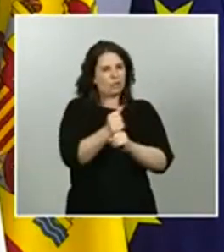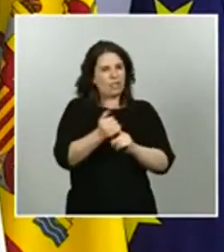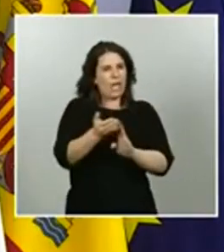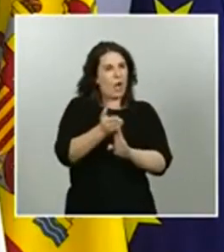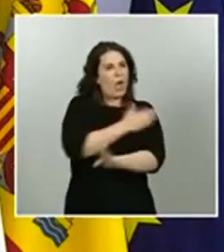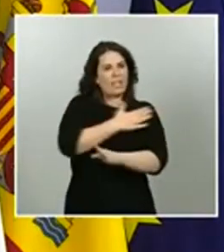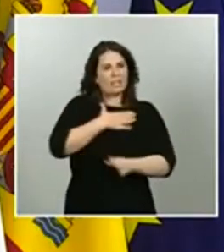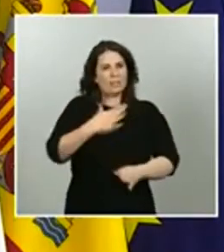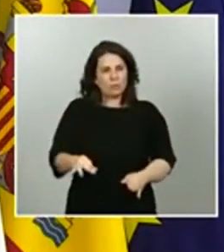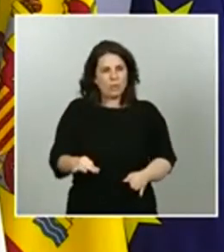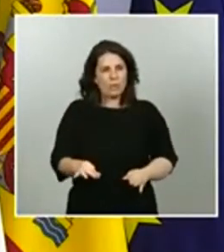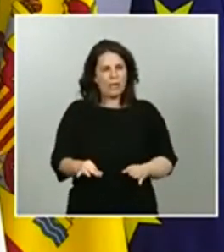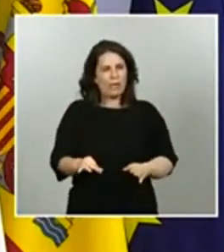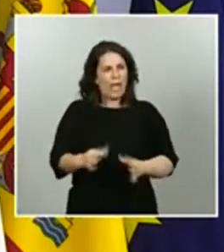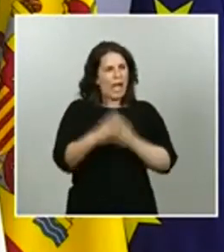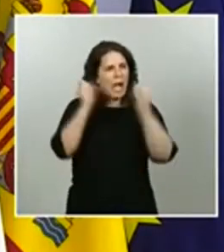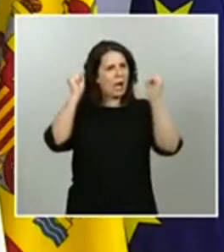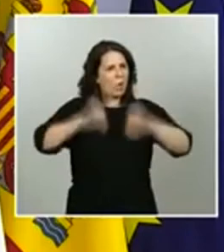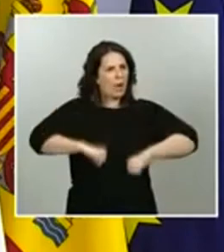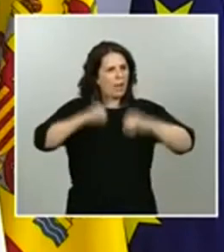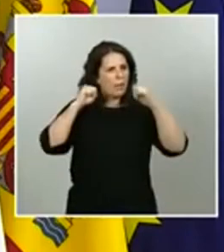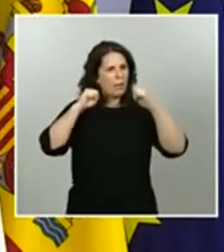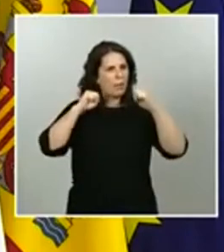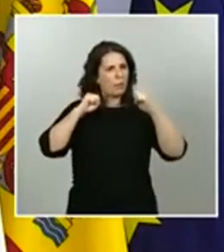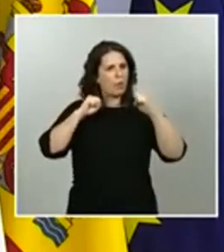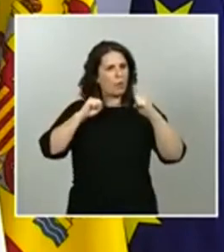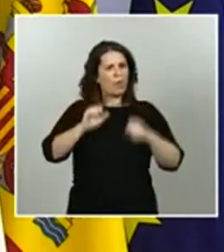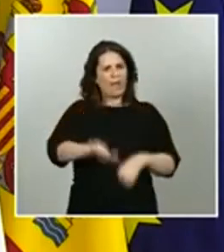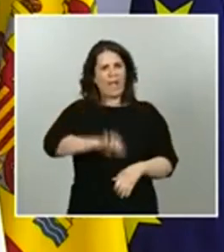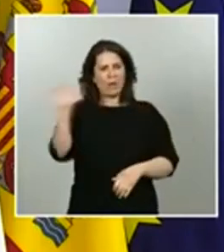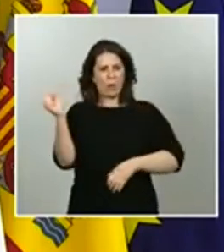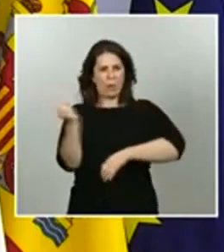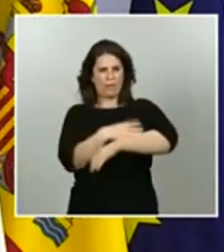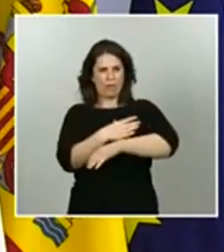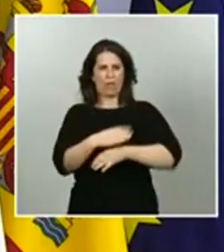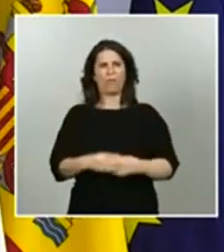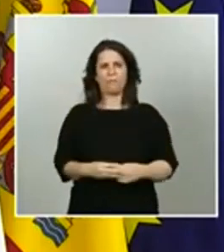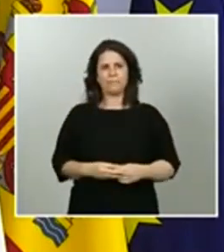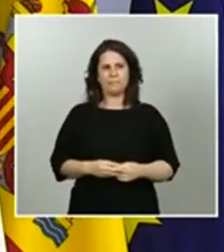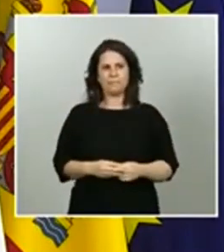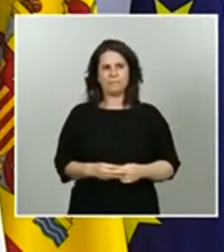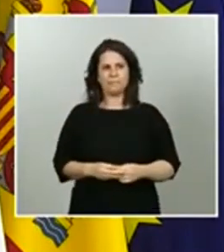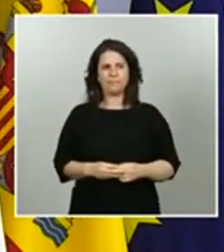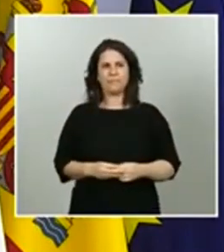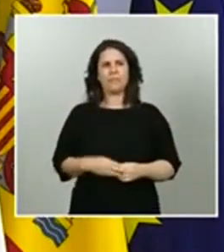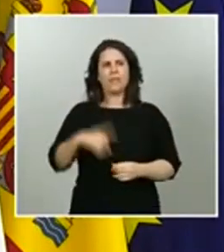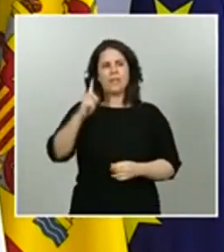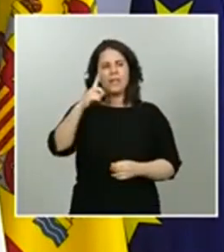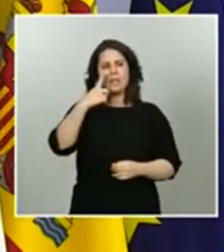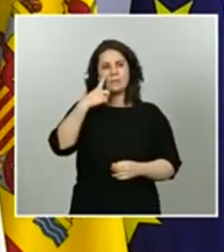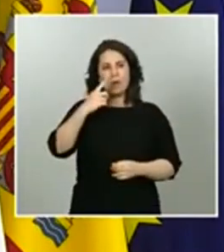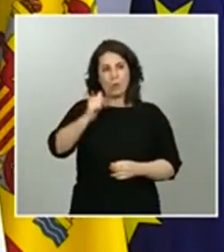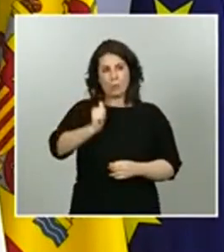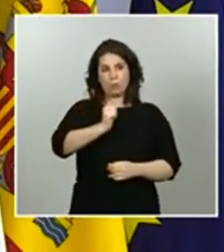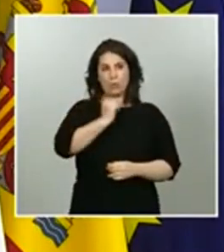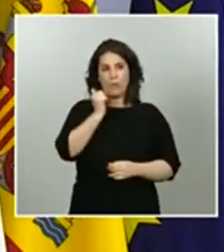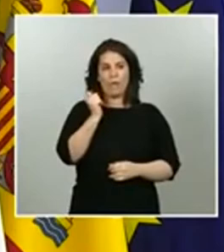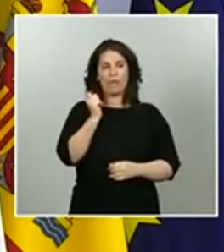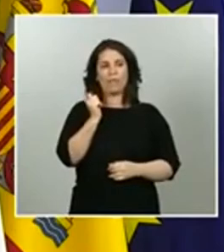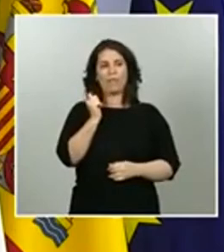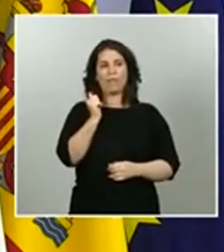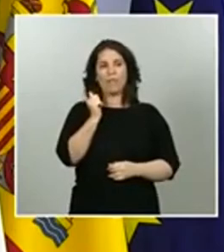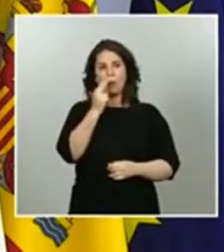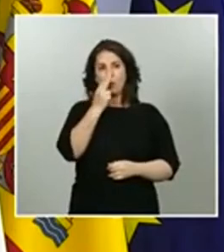Recuperación Europeo. En relación con las reuniones, la próxima semana efectivamente tendré la ocasión de poder visitar al primer